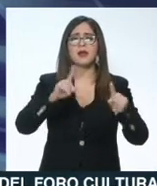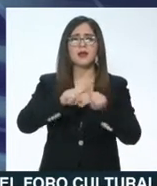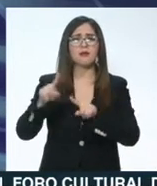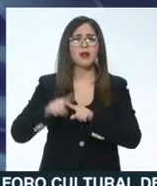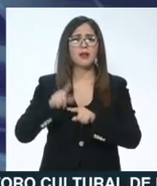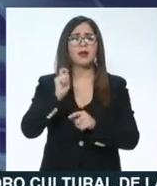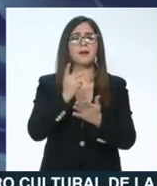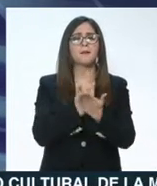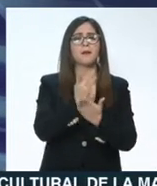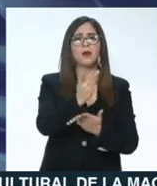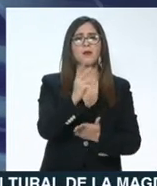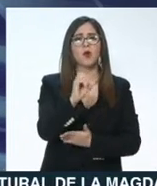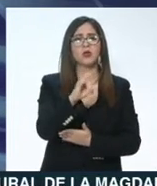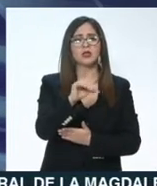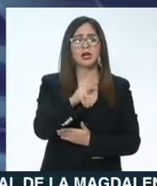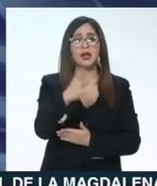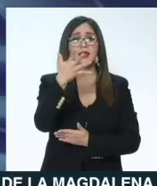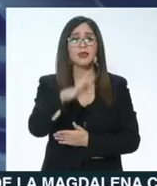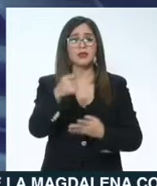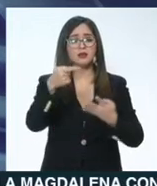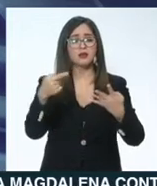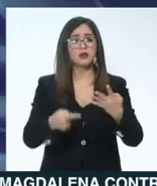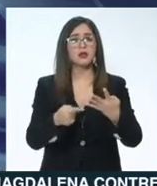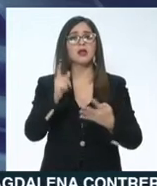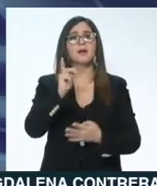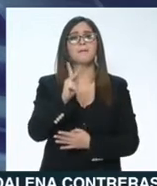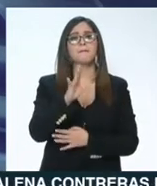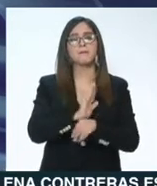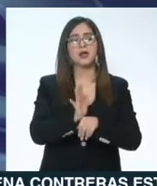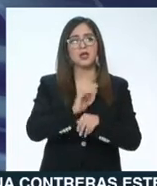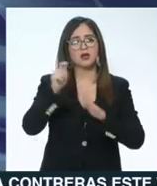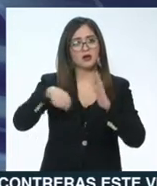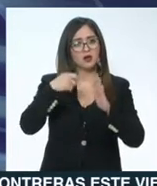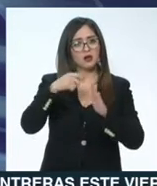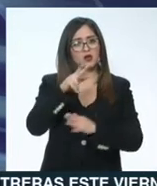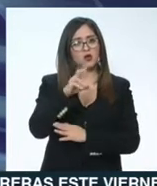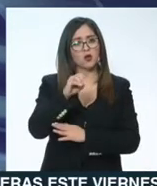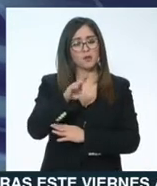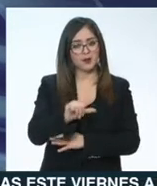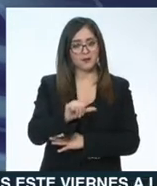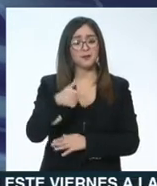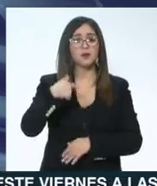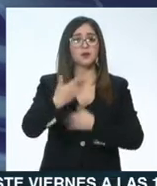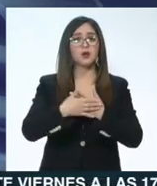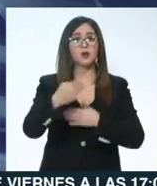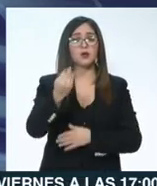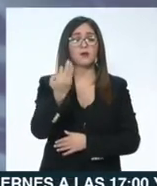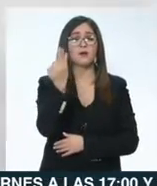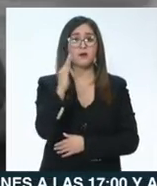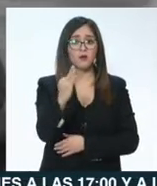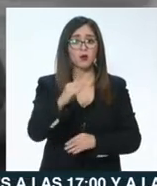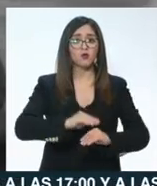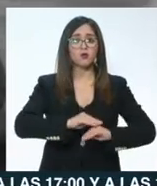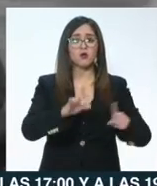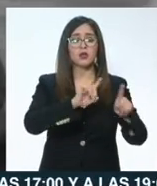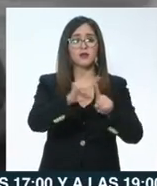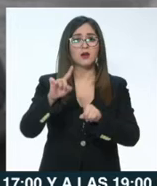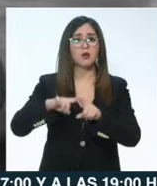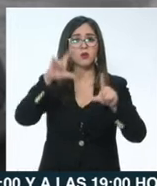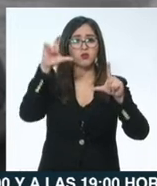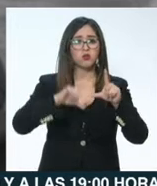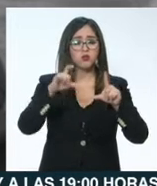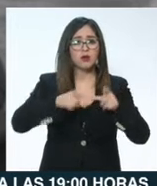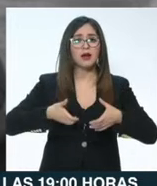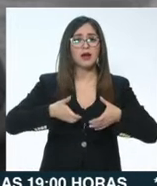de los premios Oscar y las 10 nominaciones de la película Roma de Alfonso Cuarón. El próximo 9 de febrero se instalará una muestra fotográfica en la